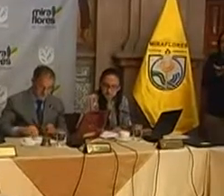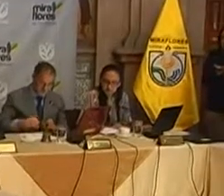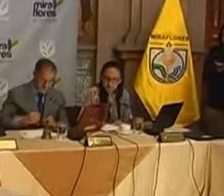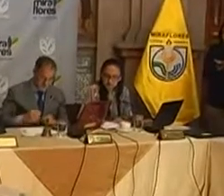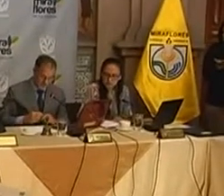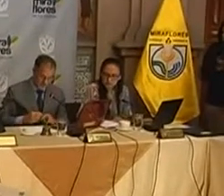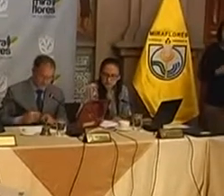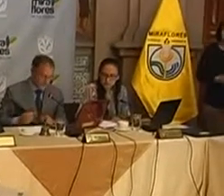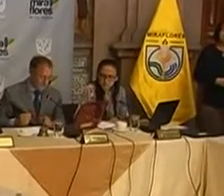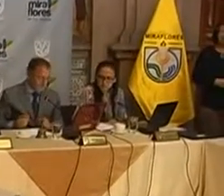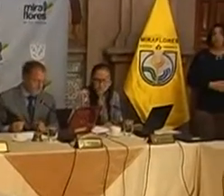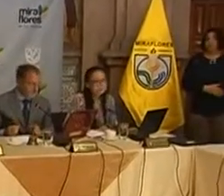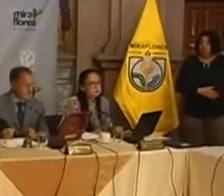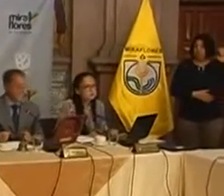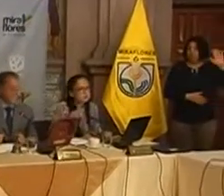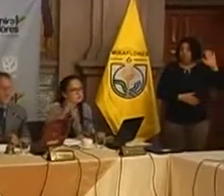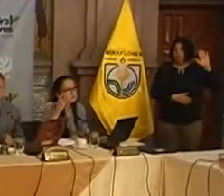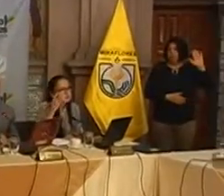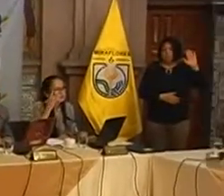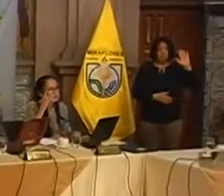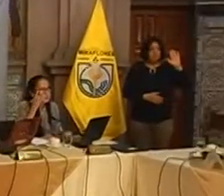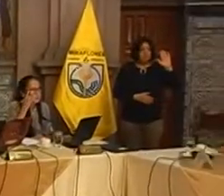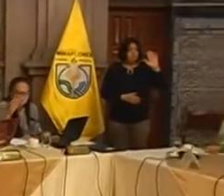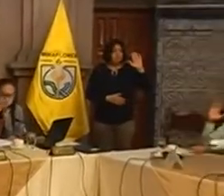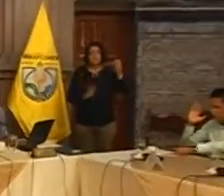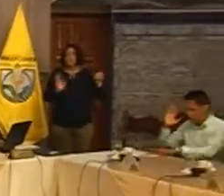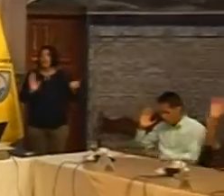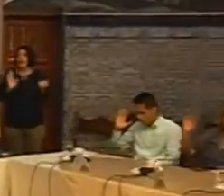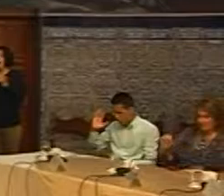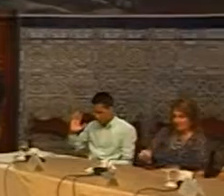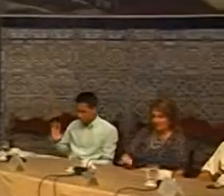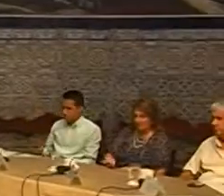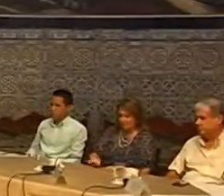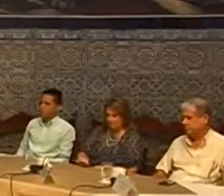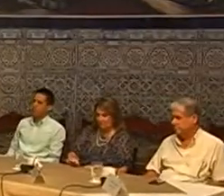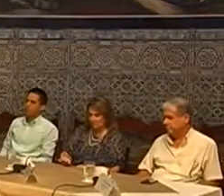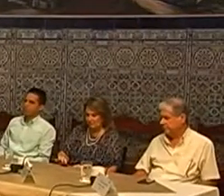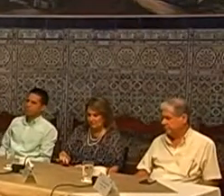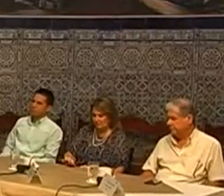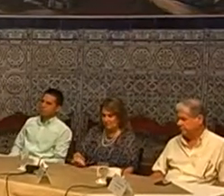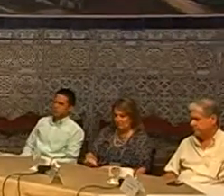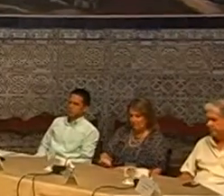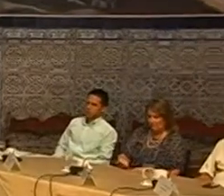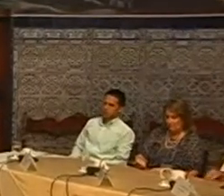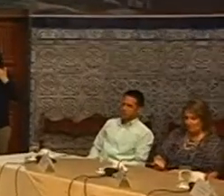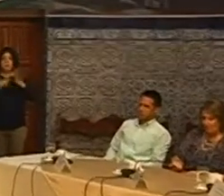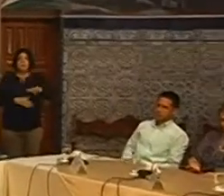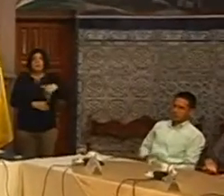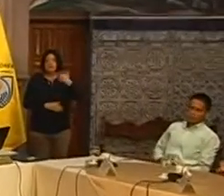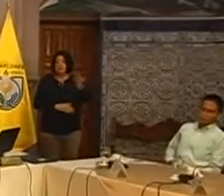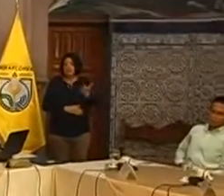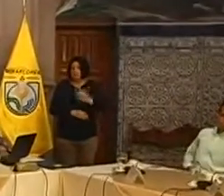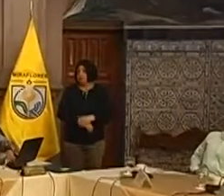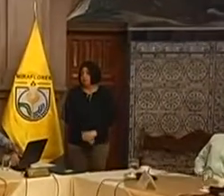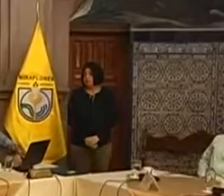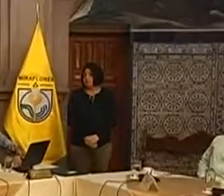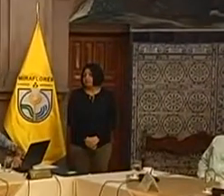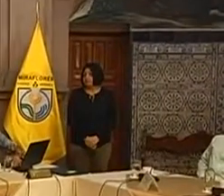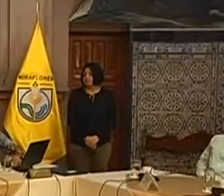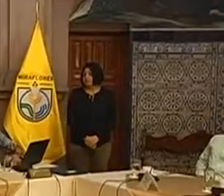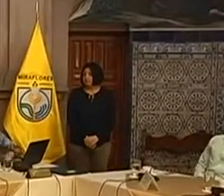Sírvanse expresarlo en señal de conformidad. Se aprueba por unanimidad de votos. Muchas gracias. Vamos al siguiente punto, por favor.